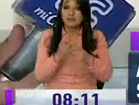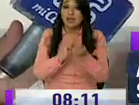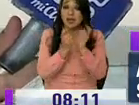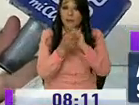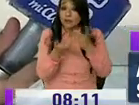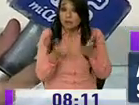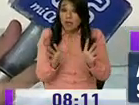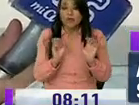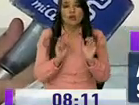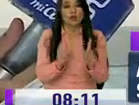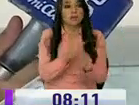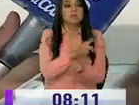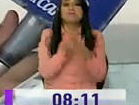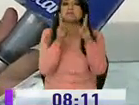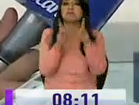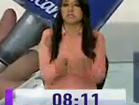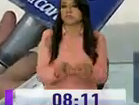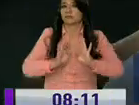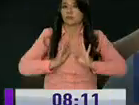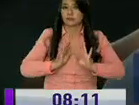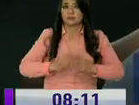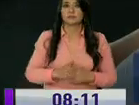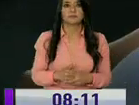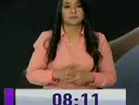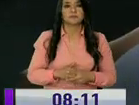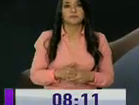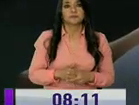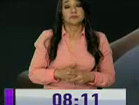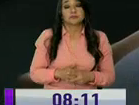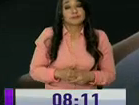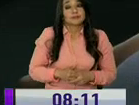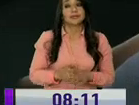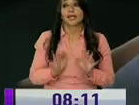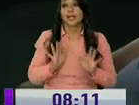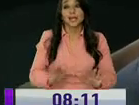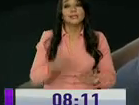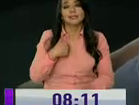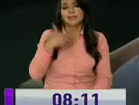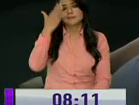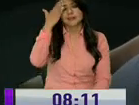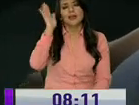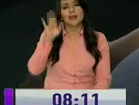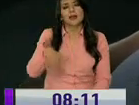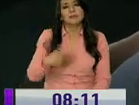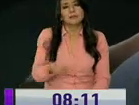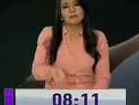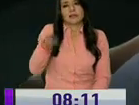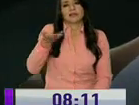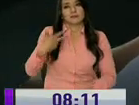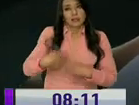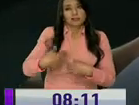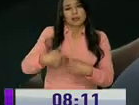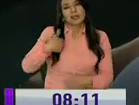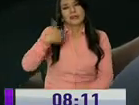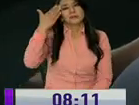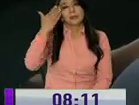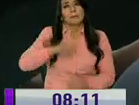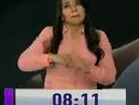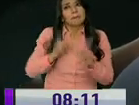o no nos adhieran a nosotros a hacer ese cambio. Tarde o temprano tenía que pasar esto, pero también